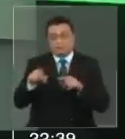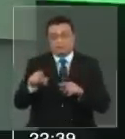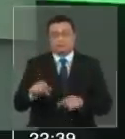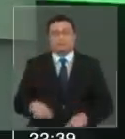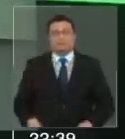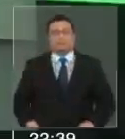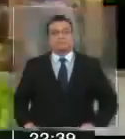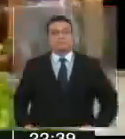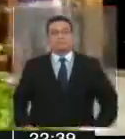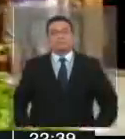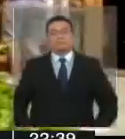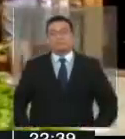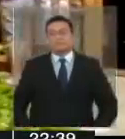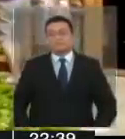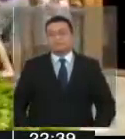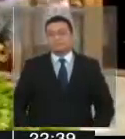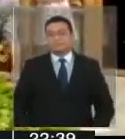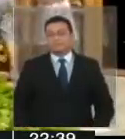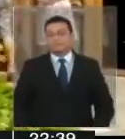Veamos.